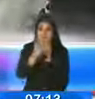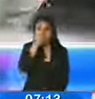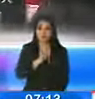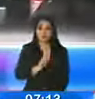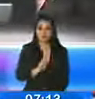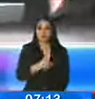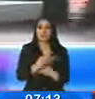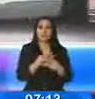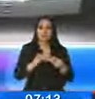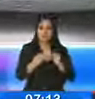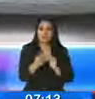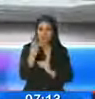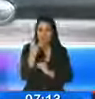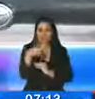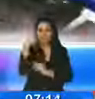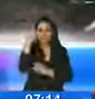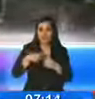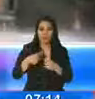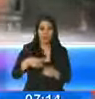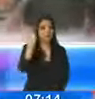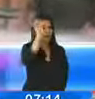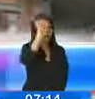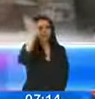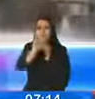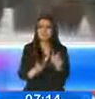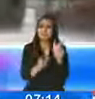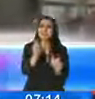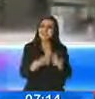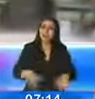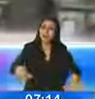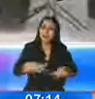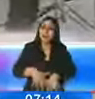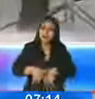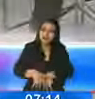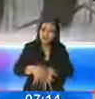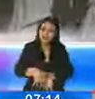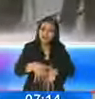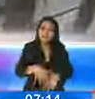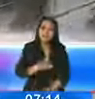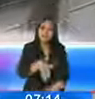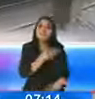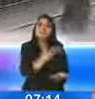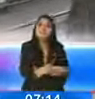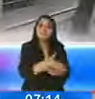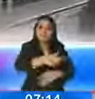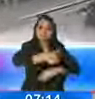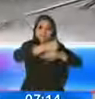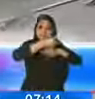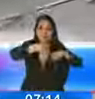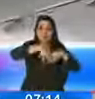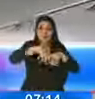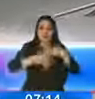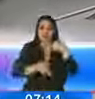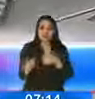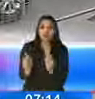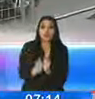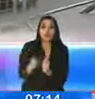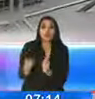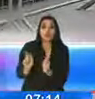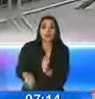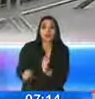cárcel 4 al norte de Quito, en medio de simpatizantes, para dirigirse hasta la diligencia en compañía de su abogado